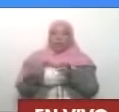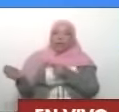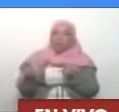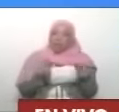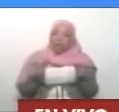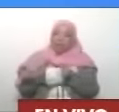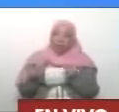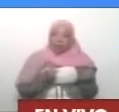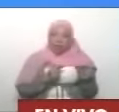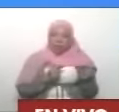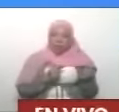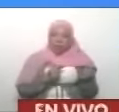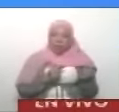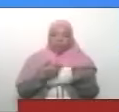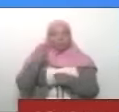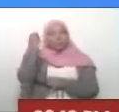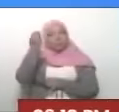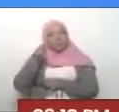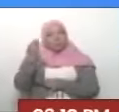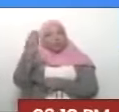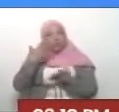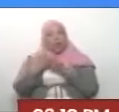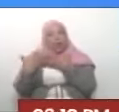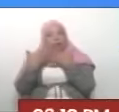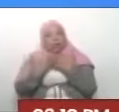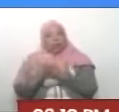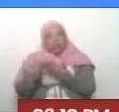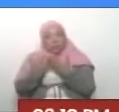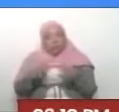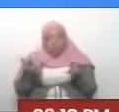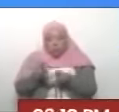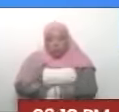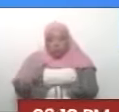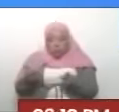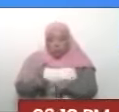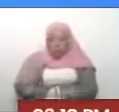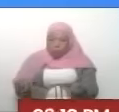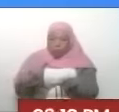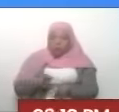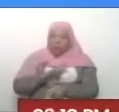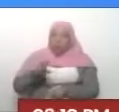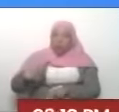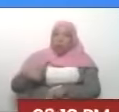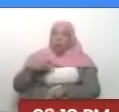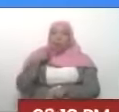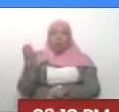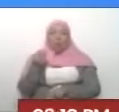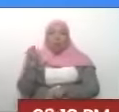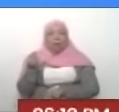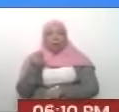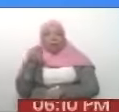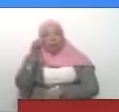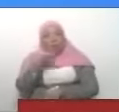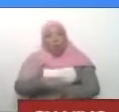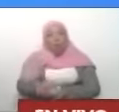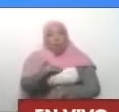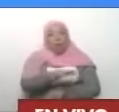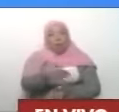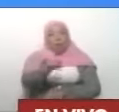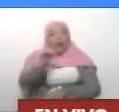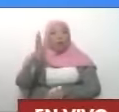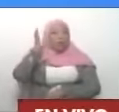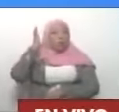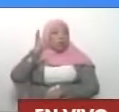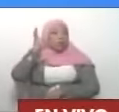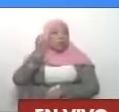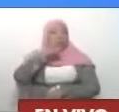estas ideas para el análisis, el estudio, para que nuestra juventud, para que nuestro pueblo tenga conciencia